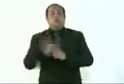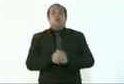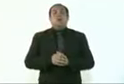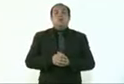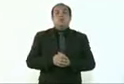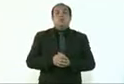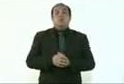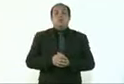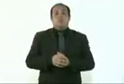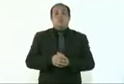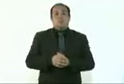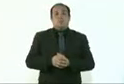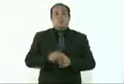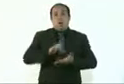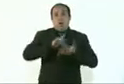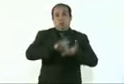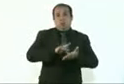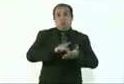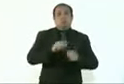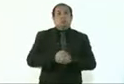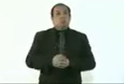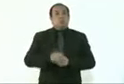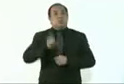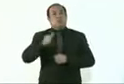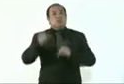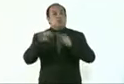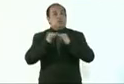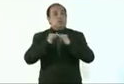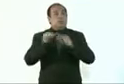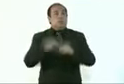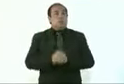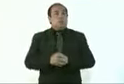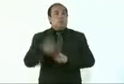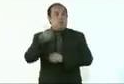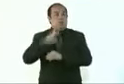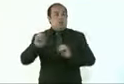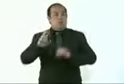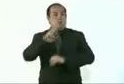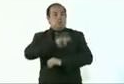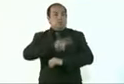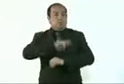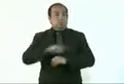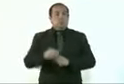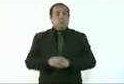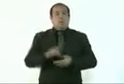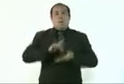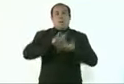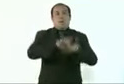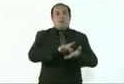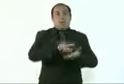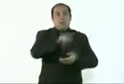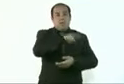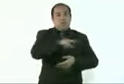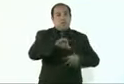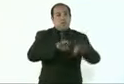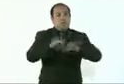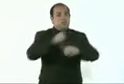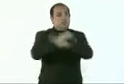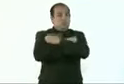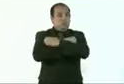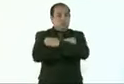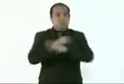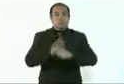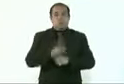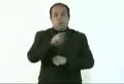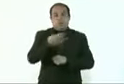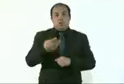las facilidades, y en el caso de las demás instituciones públicas y privadas, pues que den todas las facilidades para que personal educativo